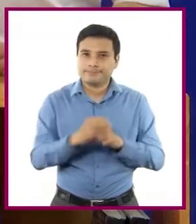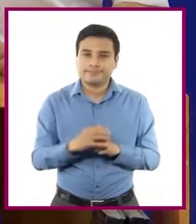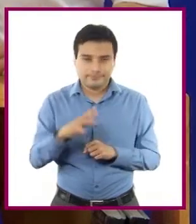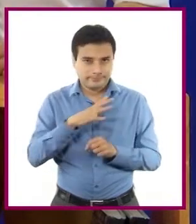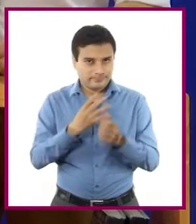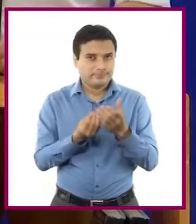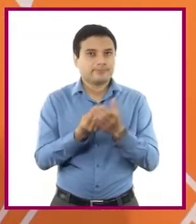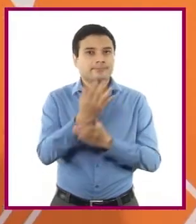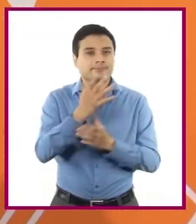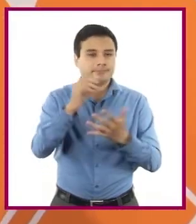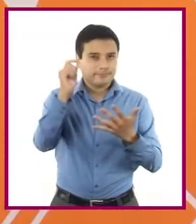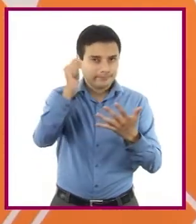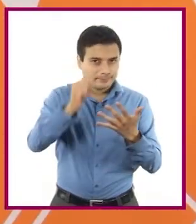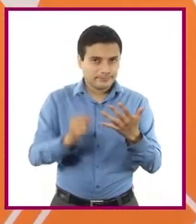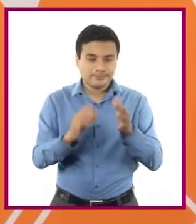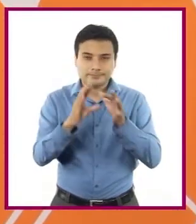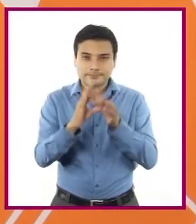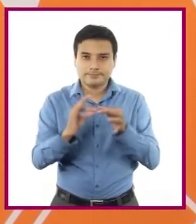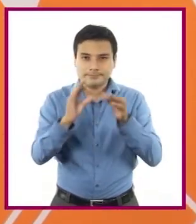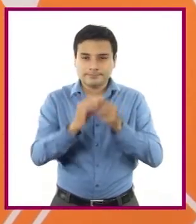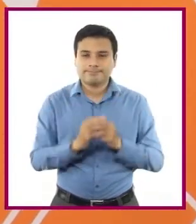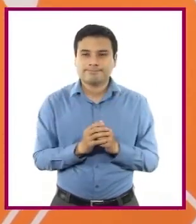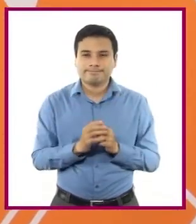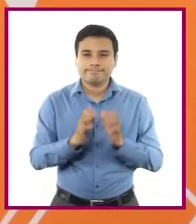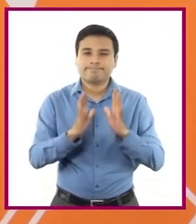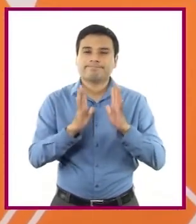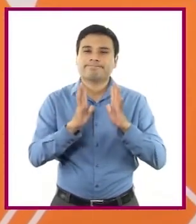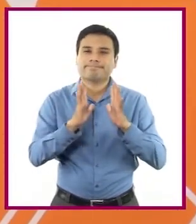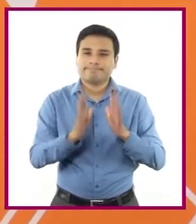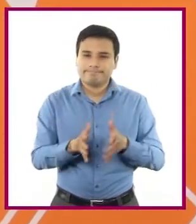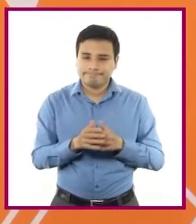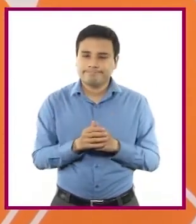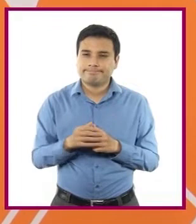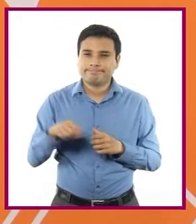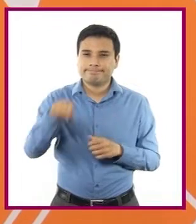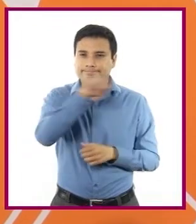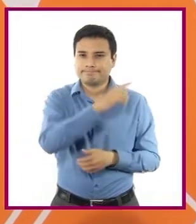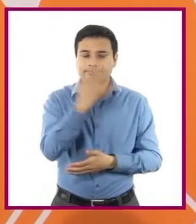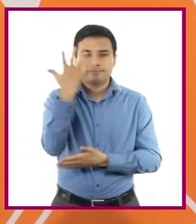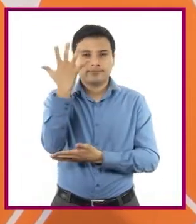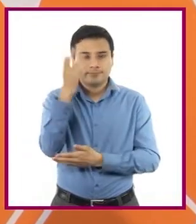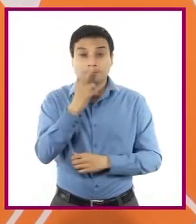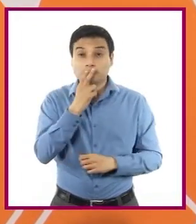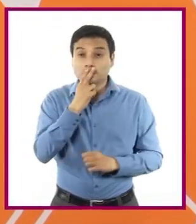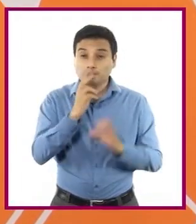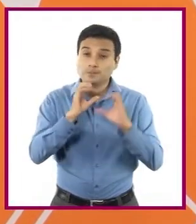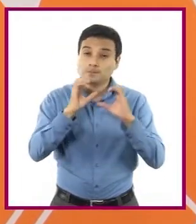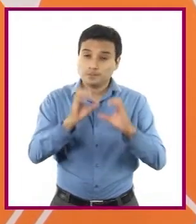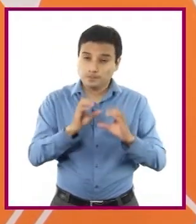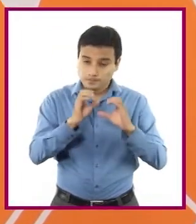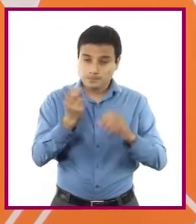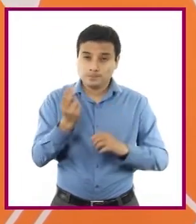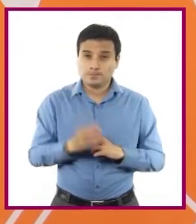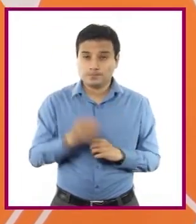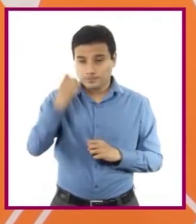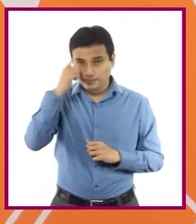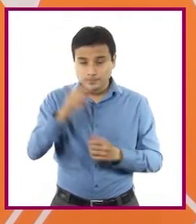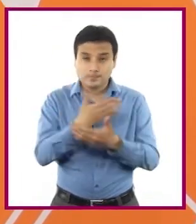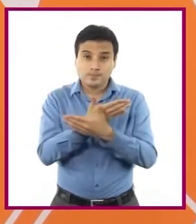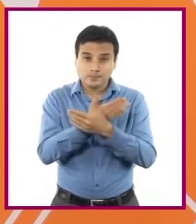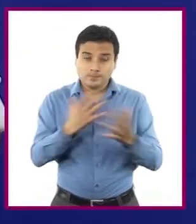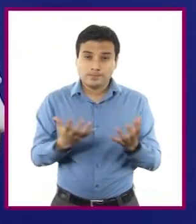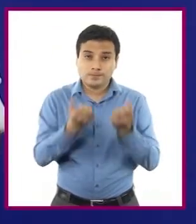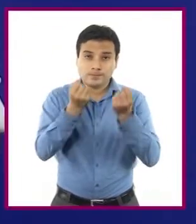datos. Ahora sí creo que recuperar nuestros bosques es fundamental para la conservación de la mariposa monarca.